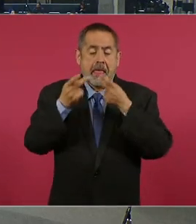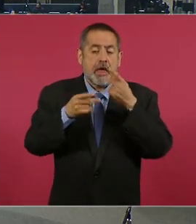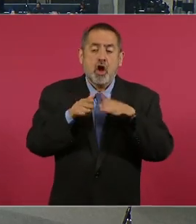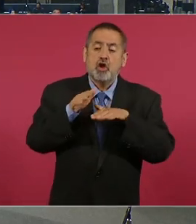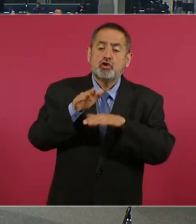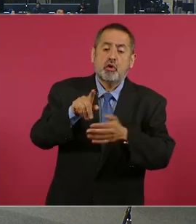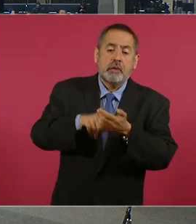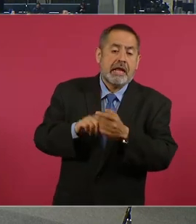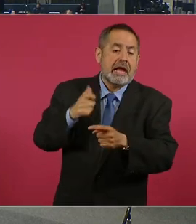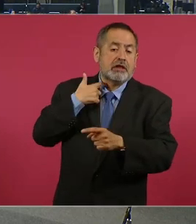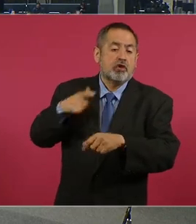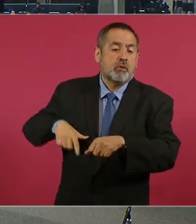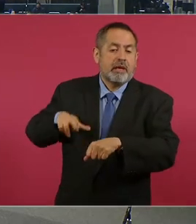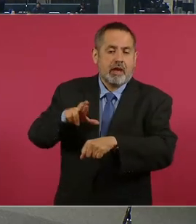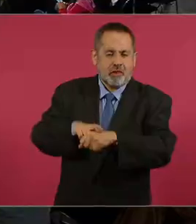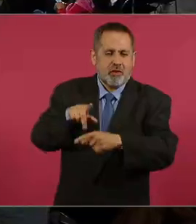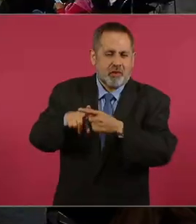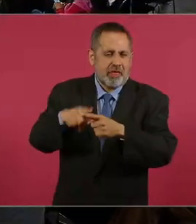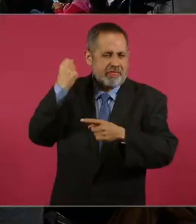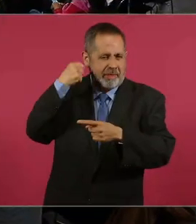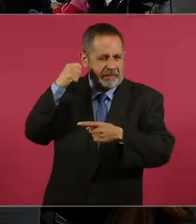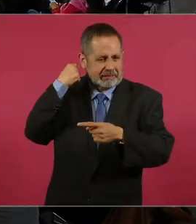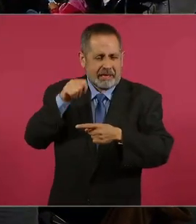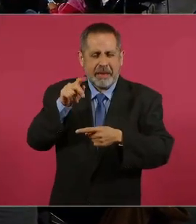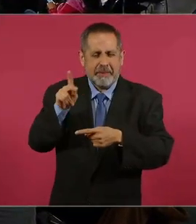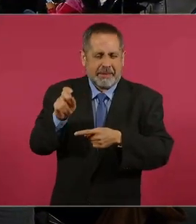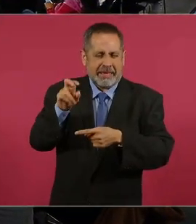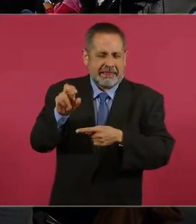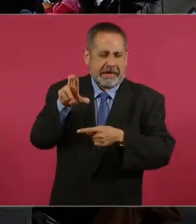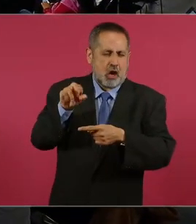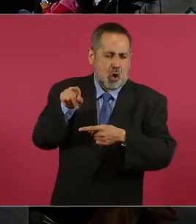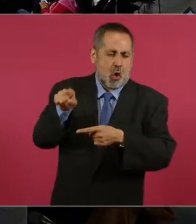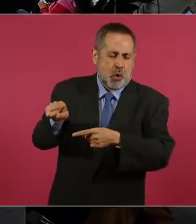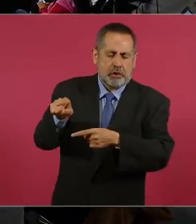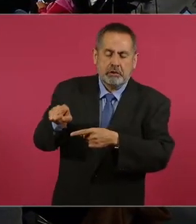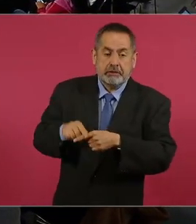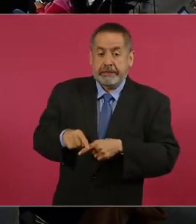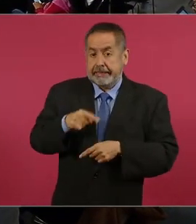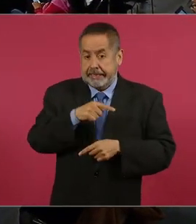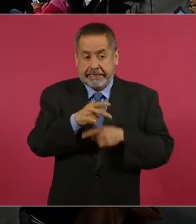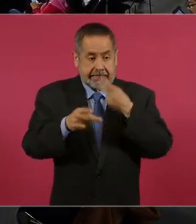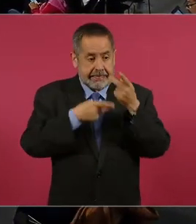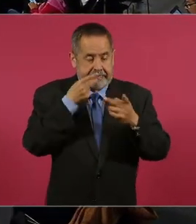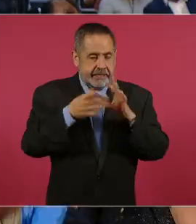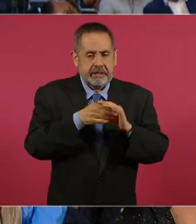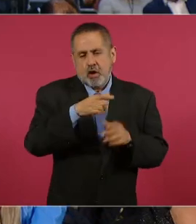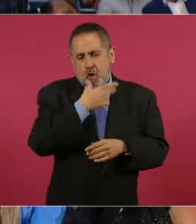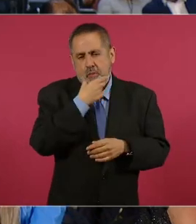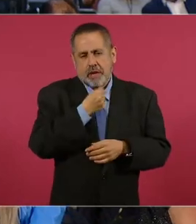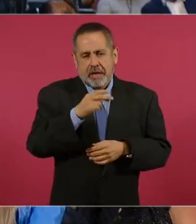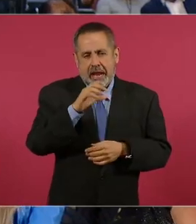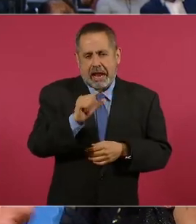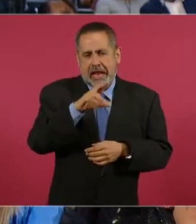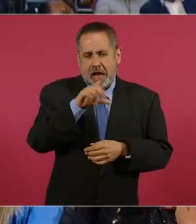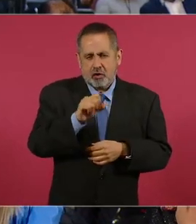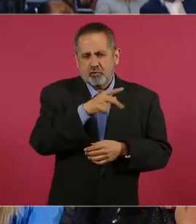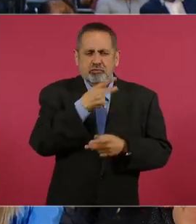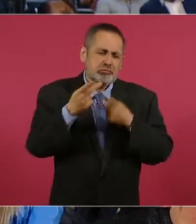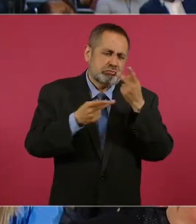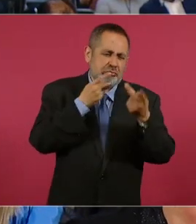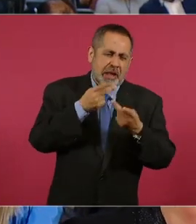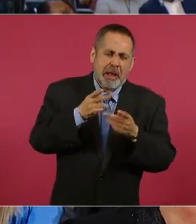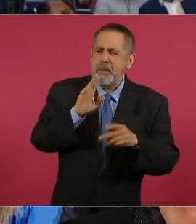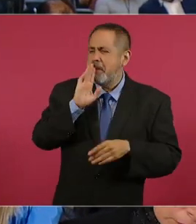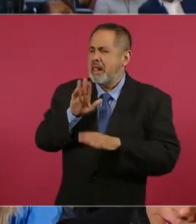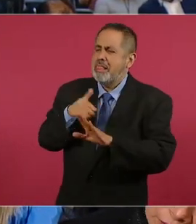don Enrique González Pedrero, el exgobernador tabasqueño. En este programa, pues Carlos Alarraqui se expresa muy mal tanto